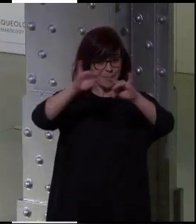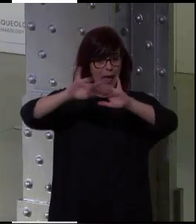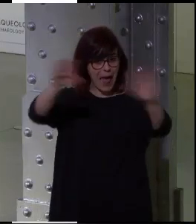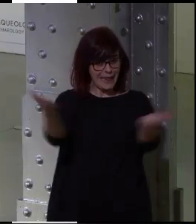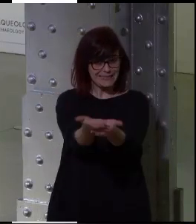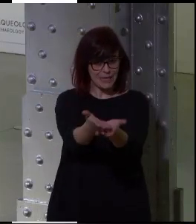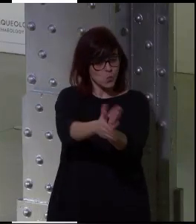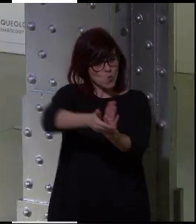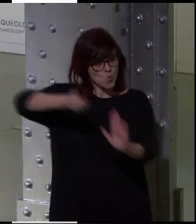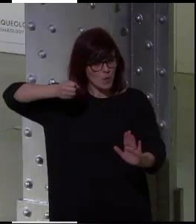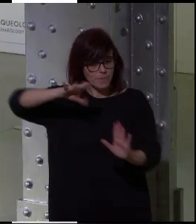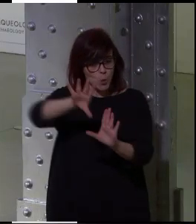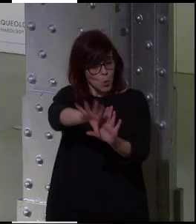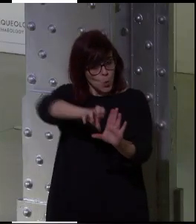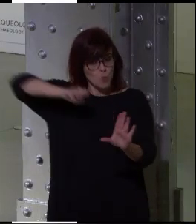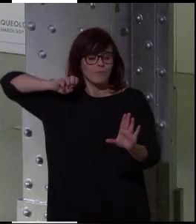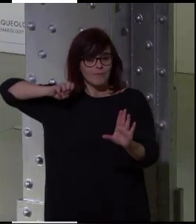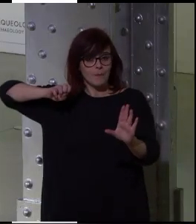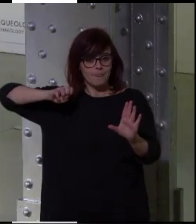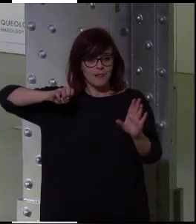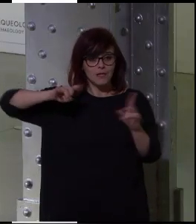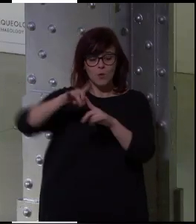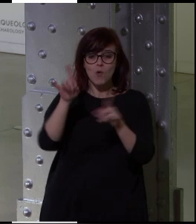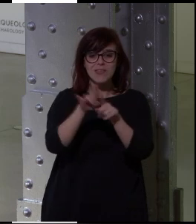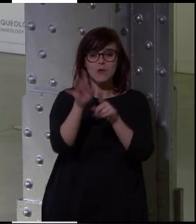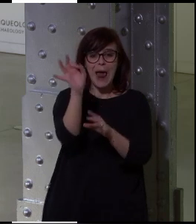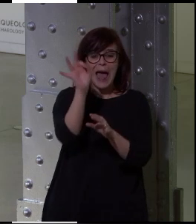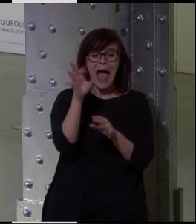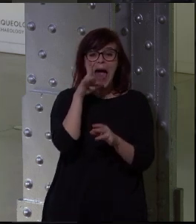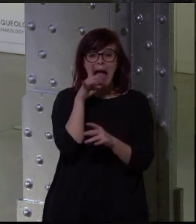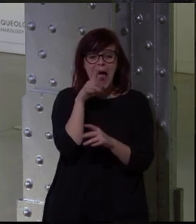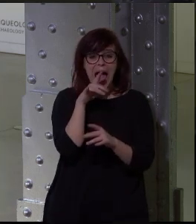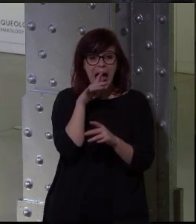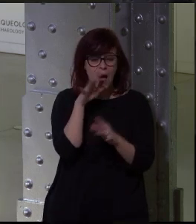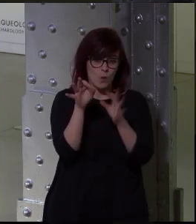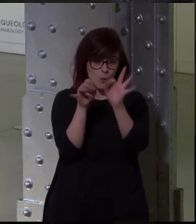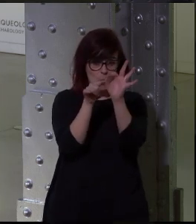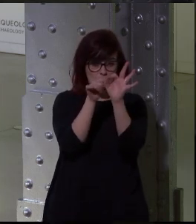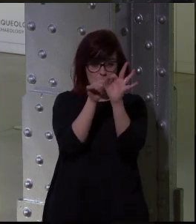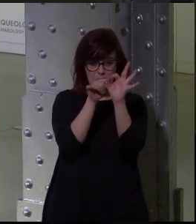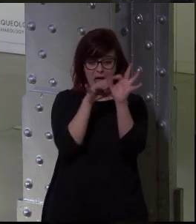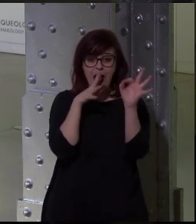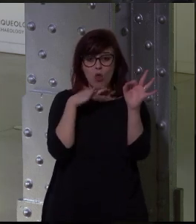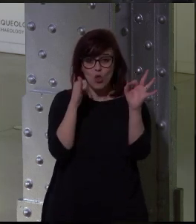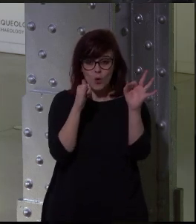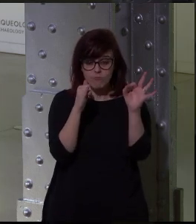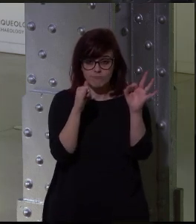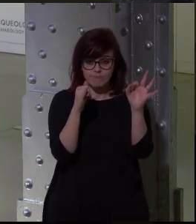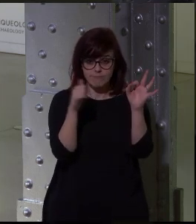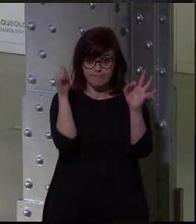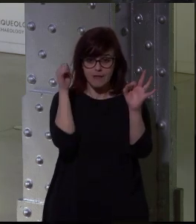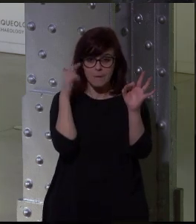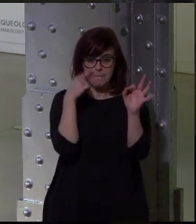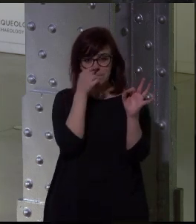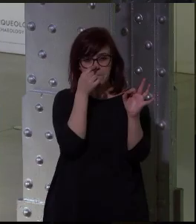planeta, lo que va a ocupar es la canica azul que tenéis detrás arriba, la grande.